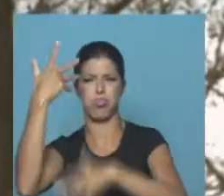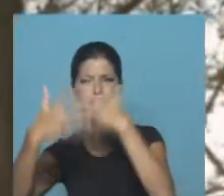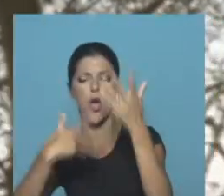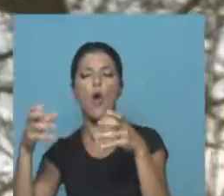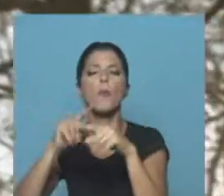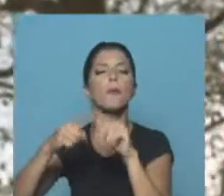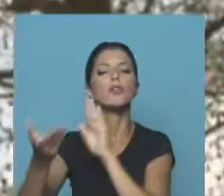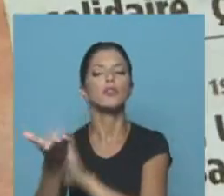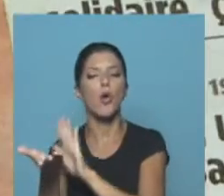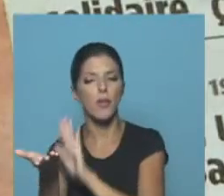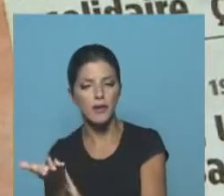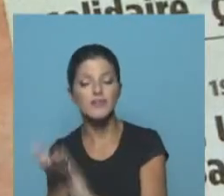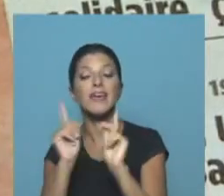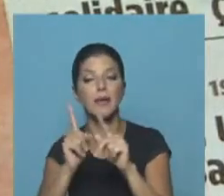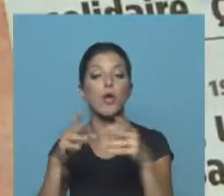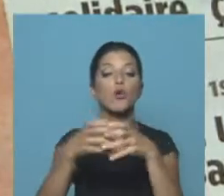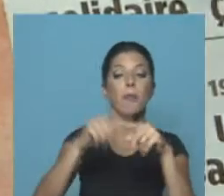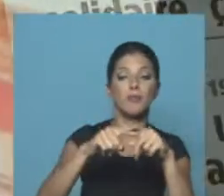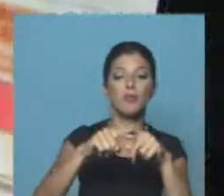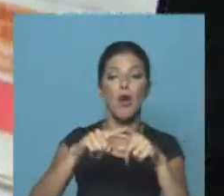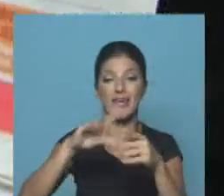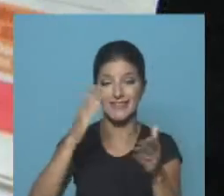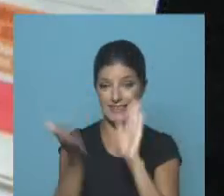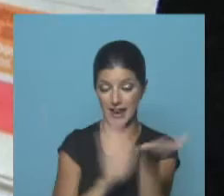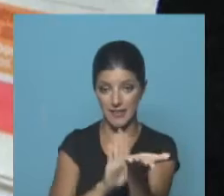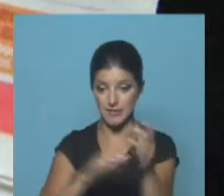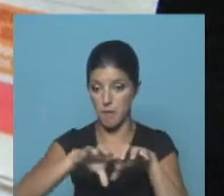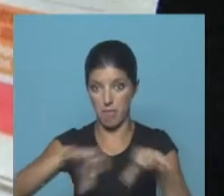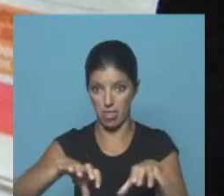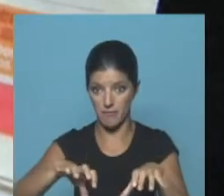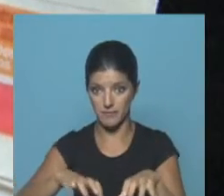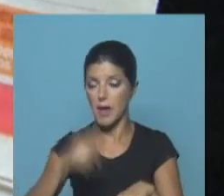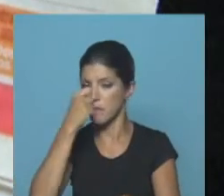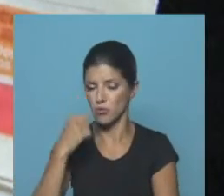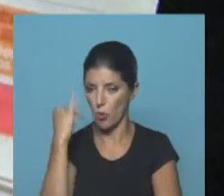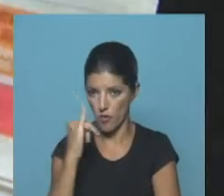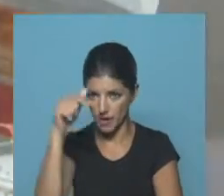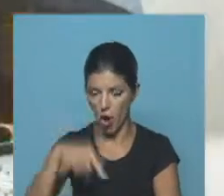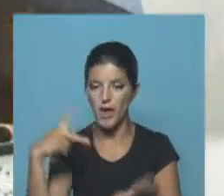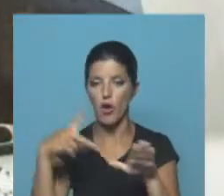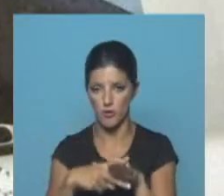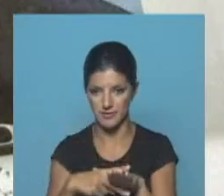derecha y la fragmentación de la izquierda. Los detalles en instantes luego de la